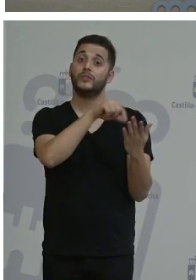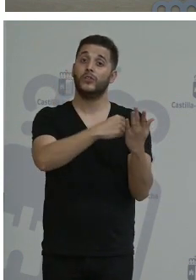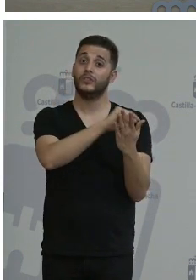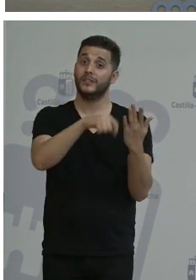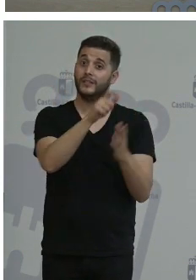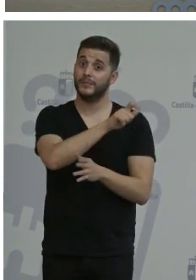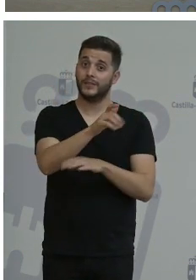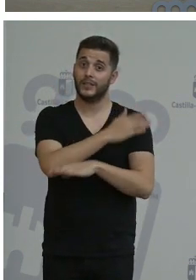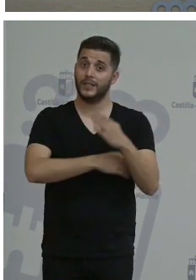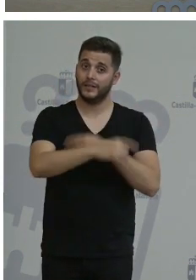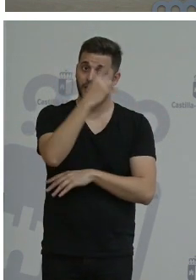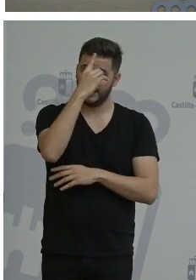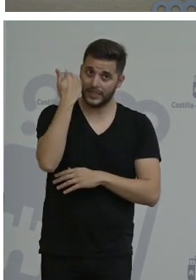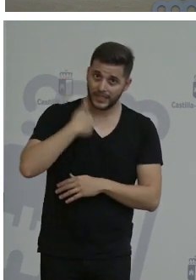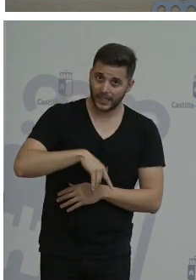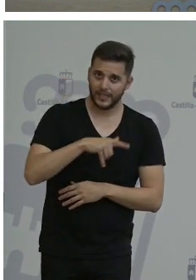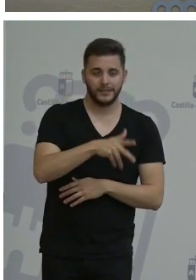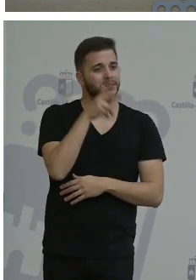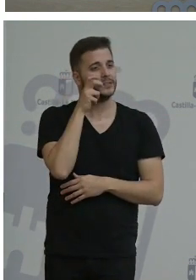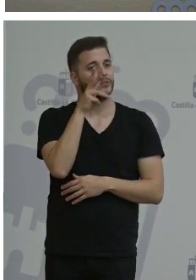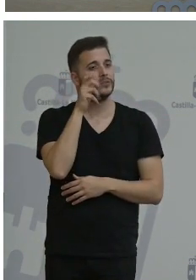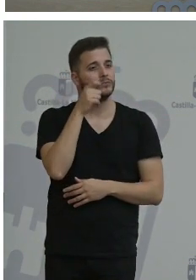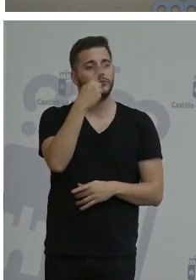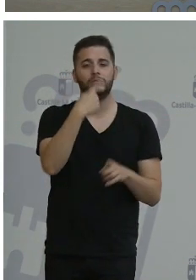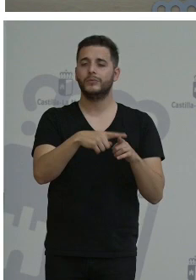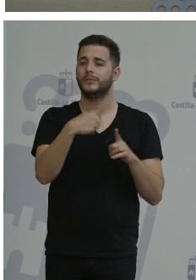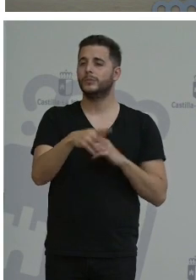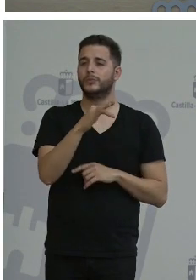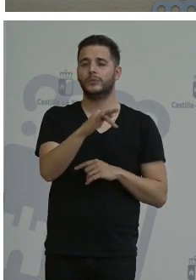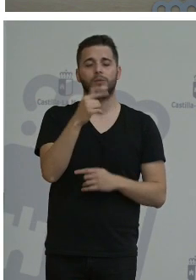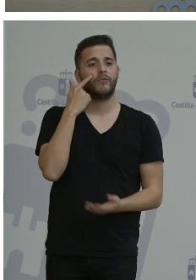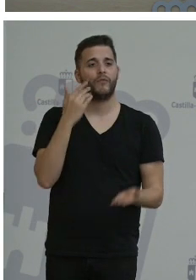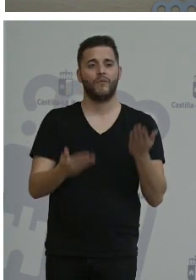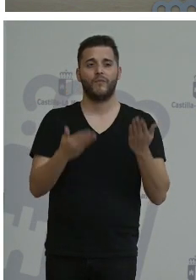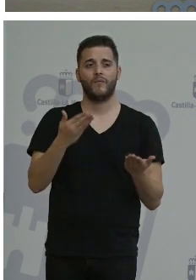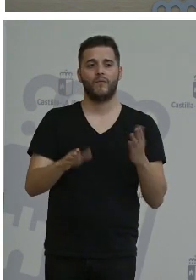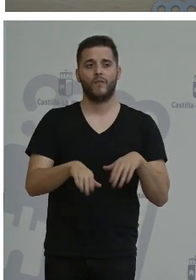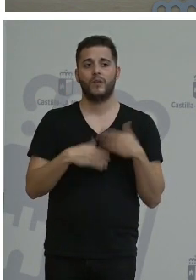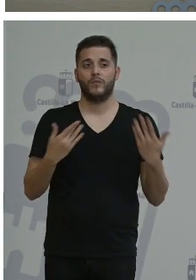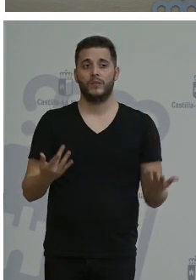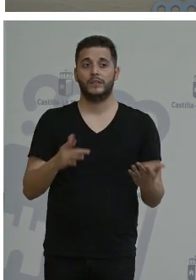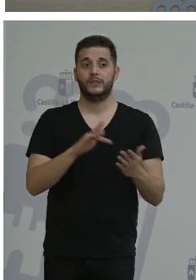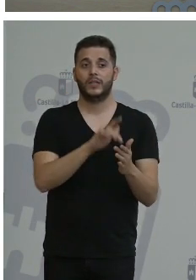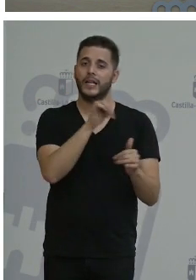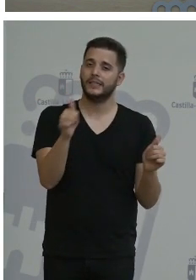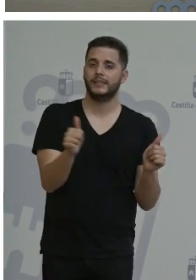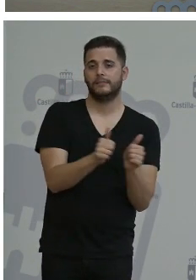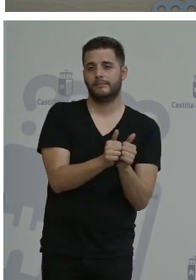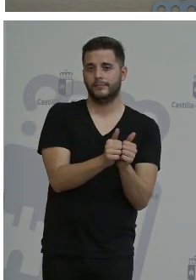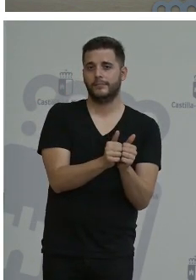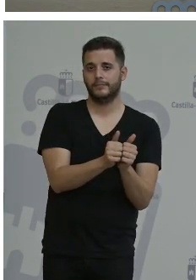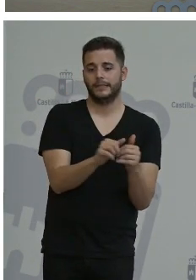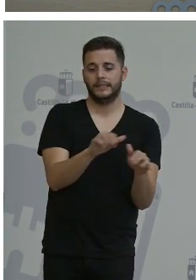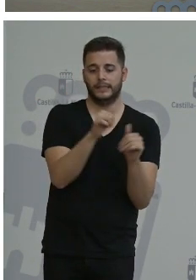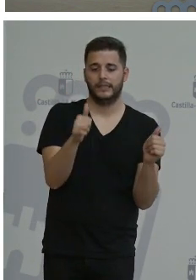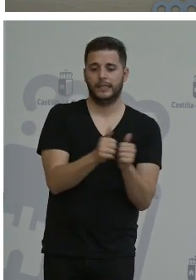a personas con discapacidad intelectual, algo que valora muy, muy positivamente es el hecho de estar acompañadas, de estar acompañadas por